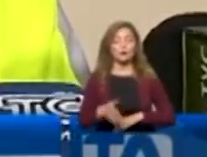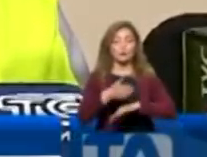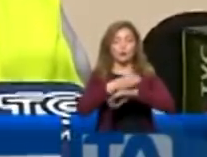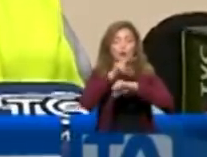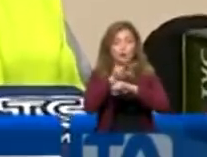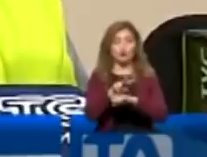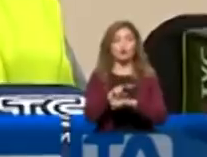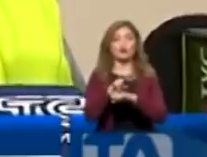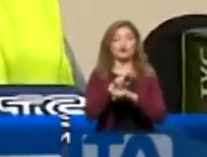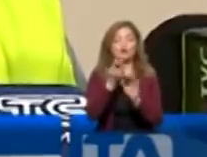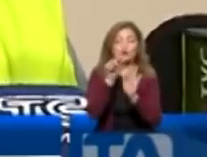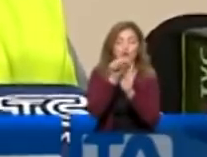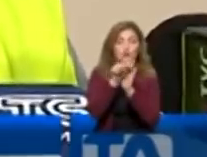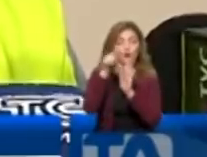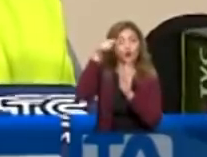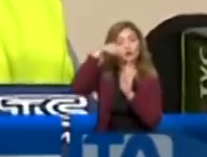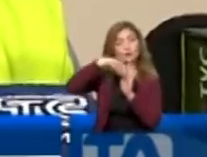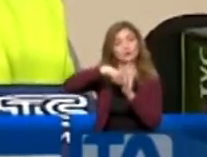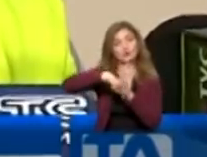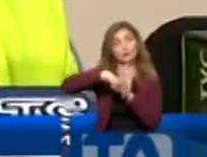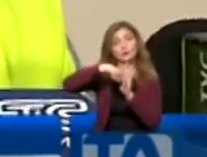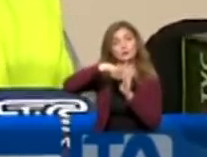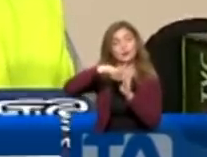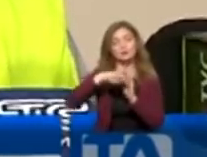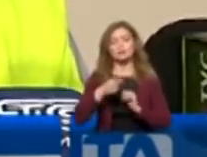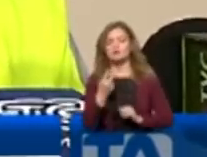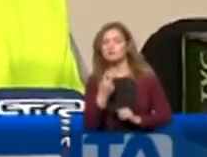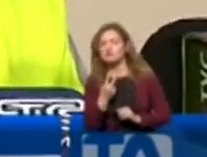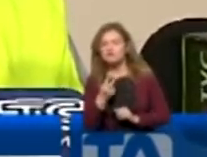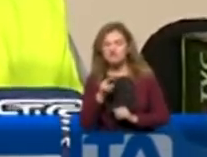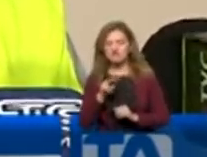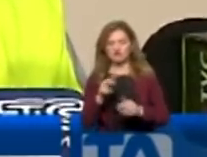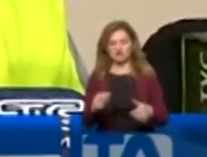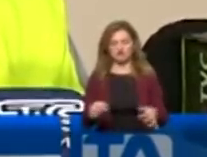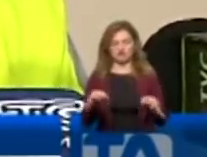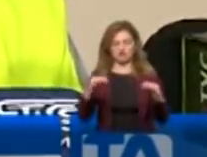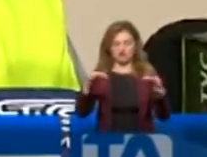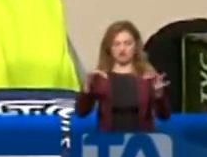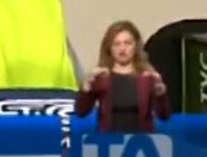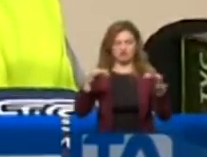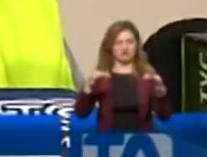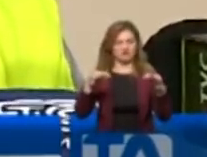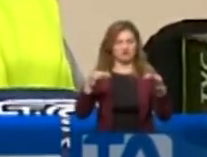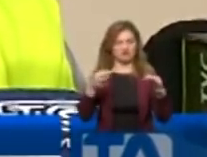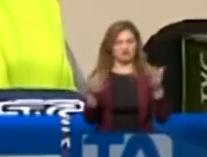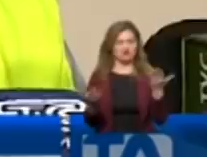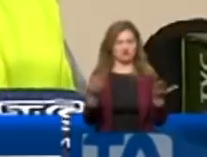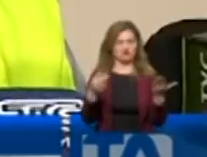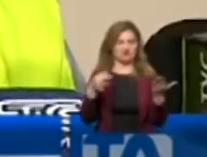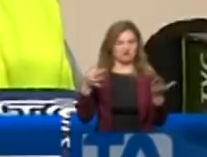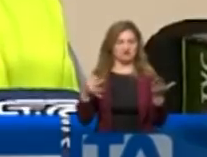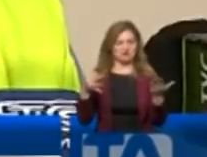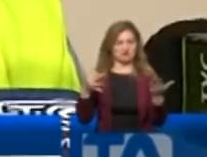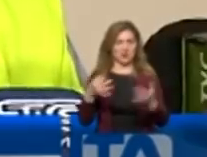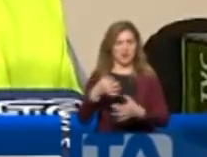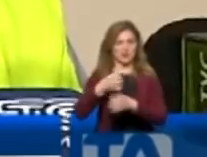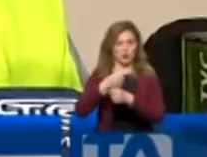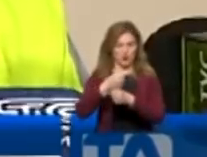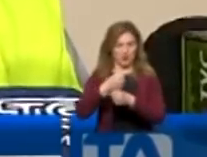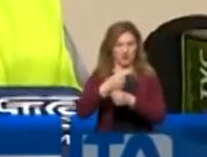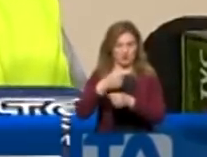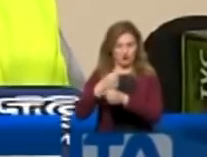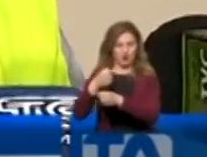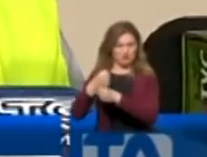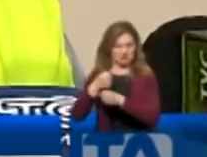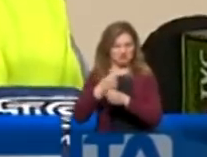un poco más minuciosa, se logró identificar que el papel no corresponde y que no tiene las seguridades que